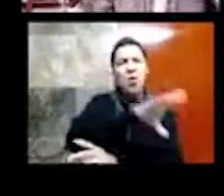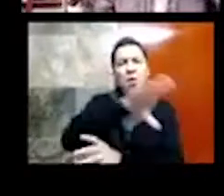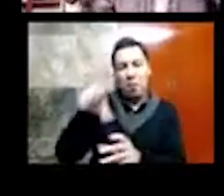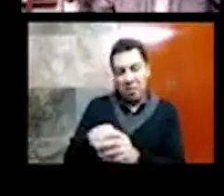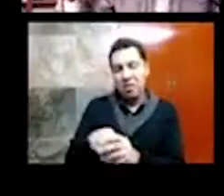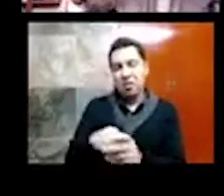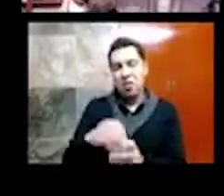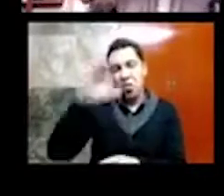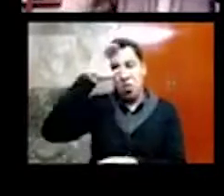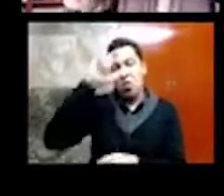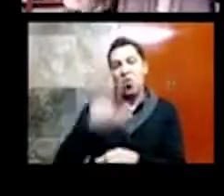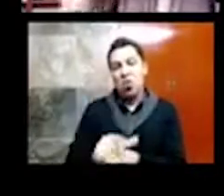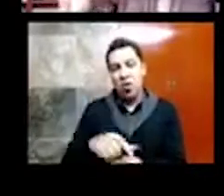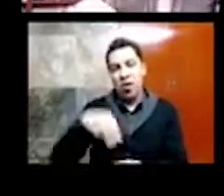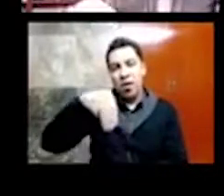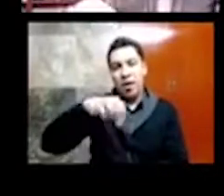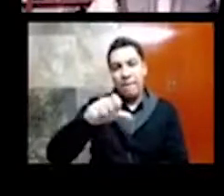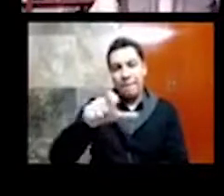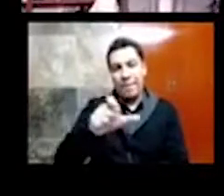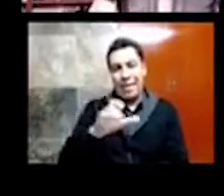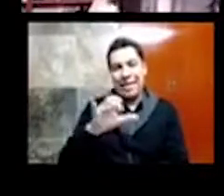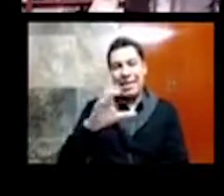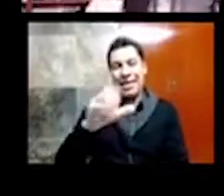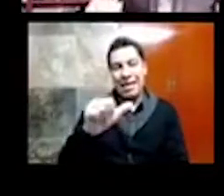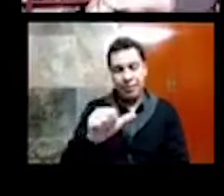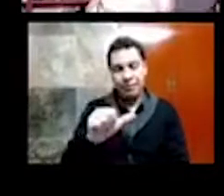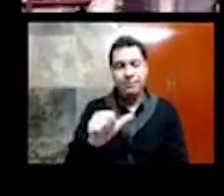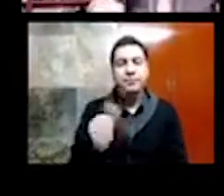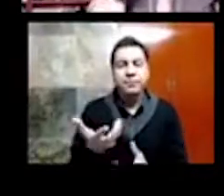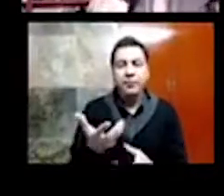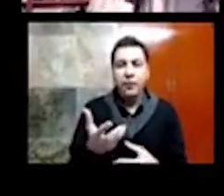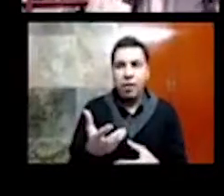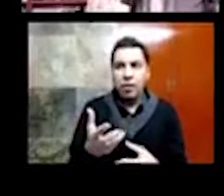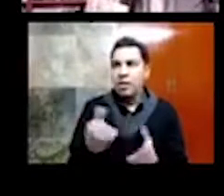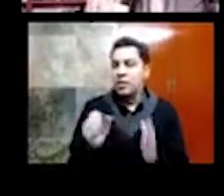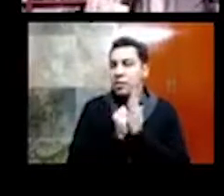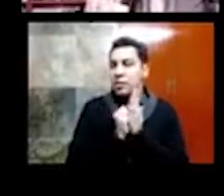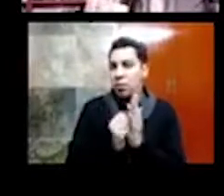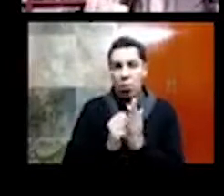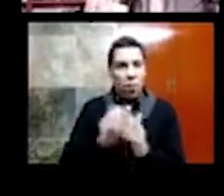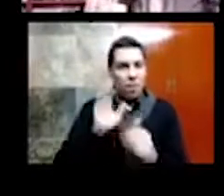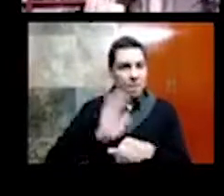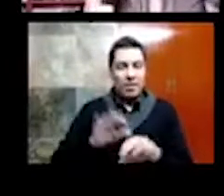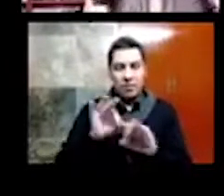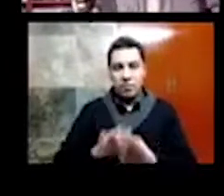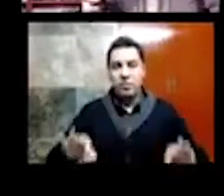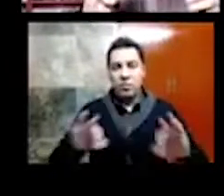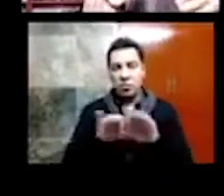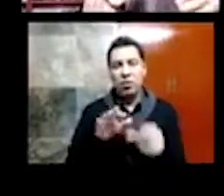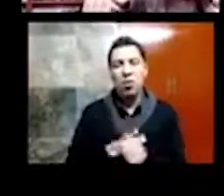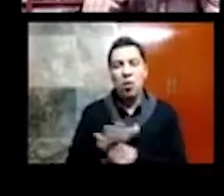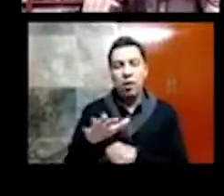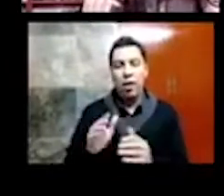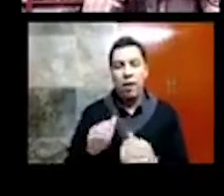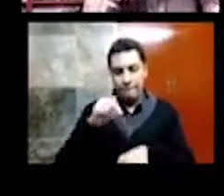bienvenida, presididas por la pirámide de la Luna, cuando esta experiencia espacial se da